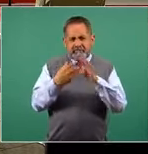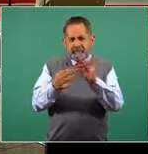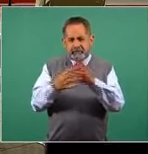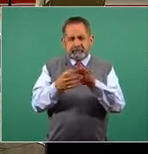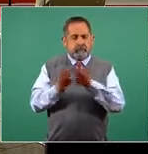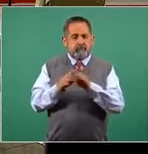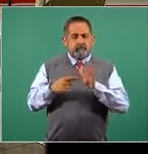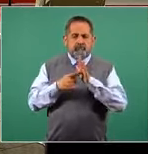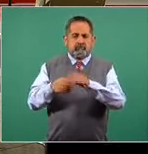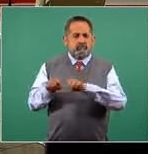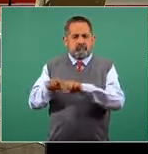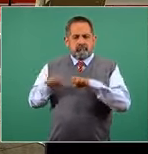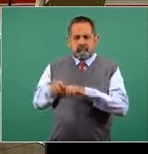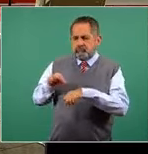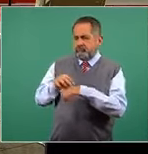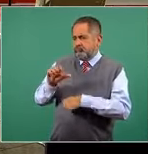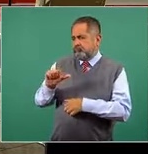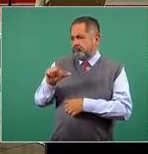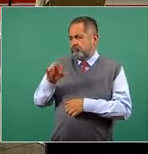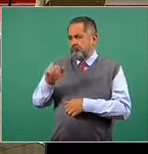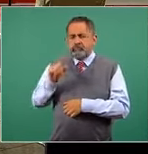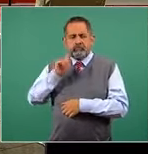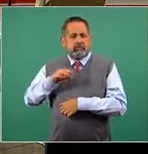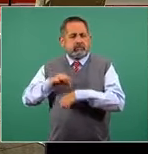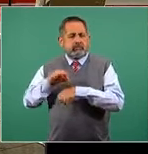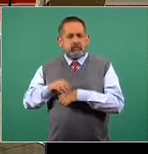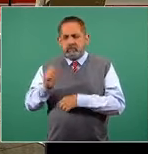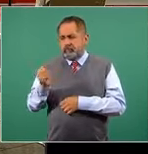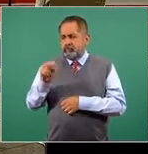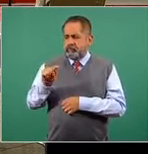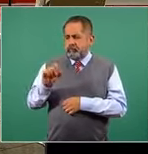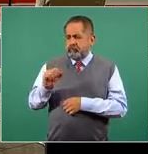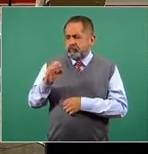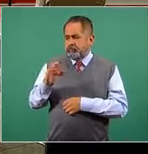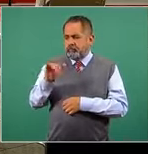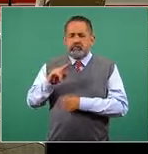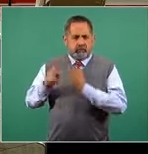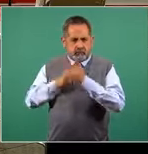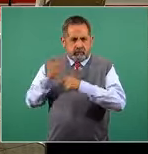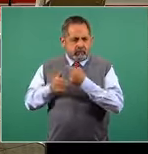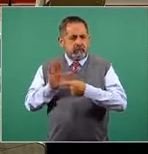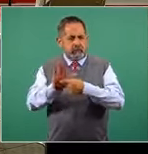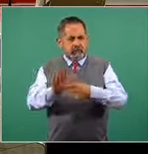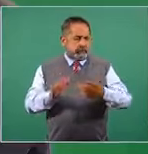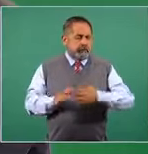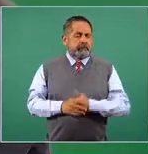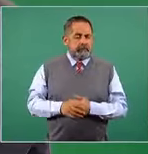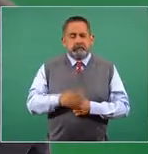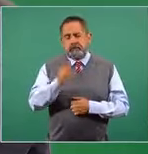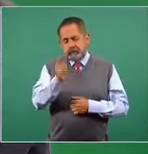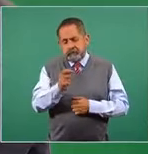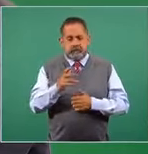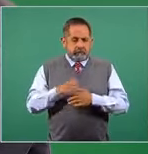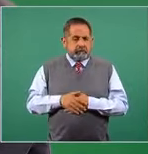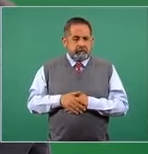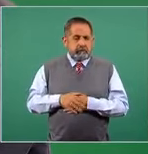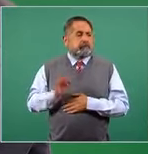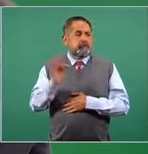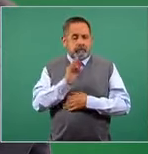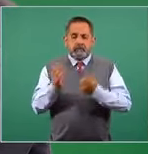hizo el equipo del doctor Alomía, la doctora Santa Ceballos, lo podríamos volver a presentar con mucho gusto. Entonces, en un momento dado sí puede